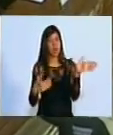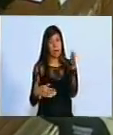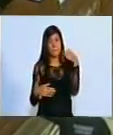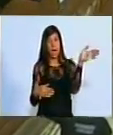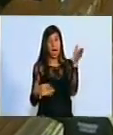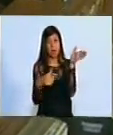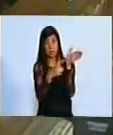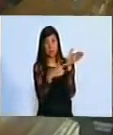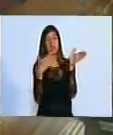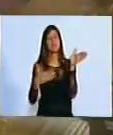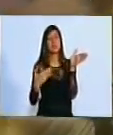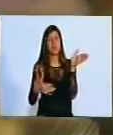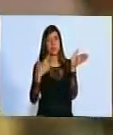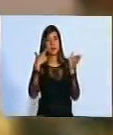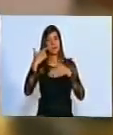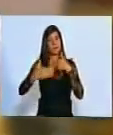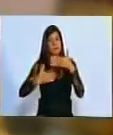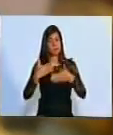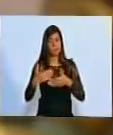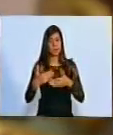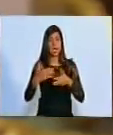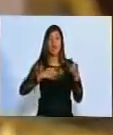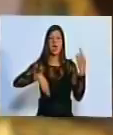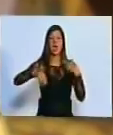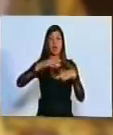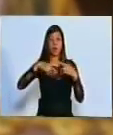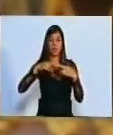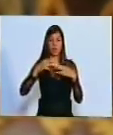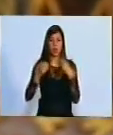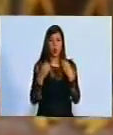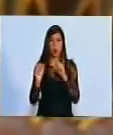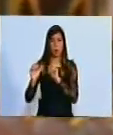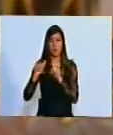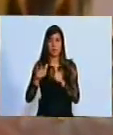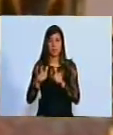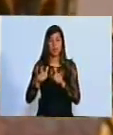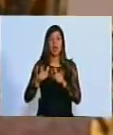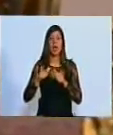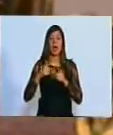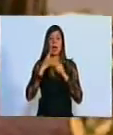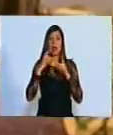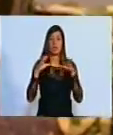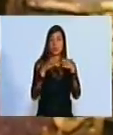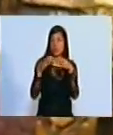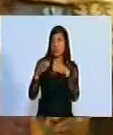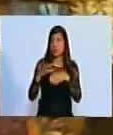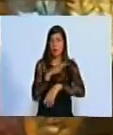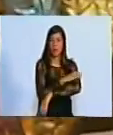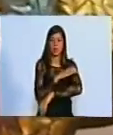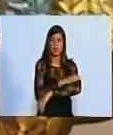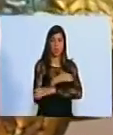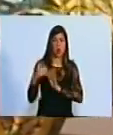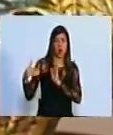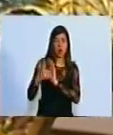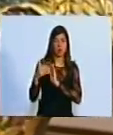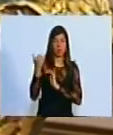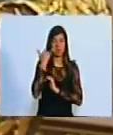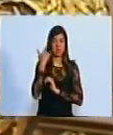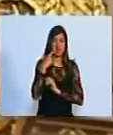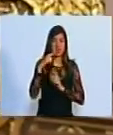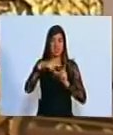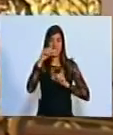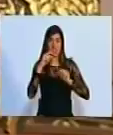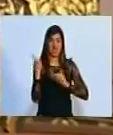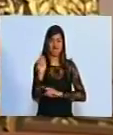que hemos visto cómo desde la llegada de la Revolución Bolivariana diversos actores y sectores se opusieron a esta idea de la octava